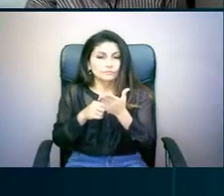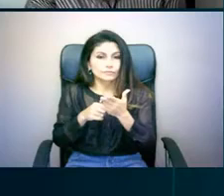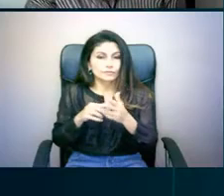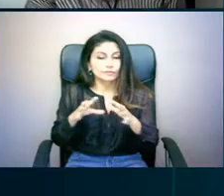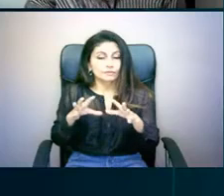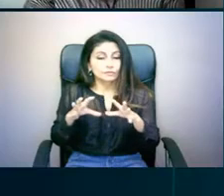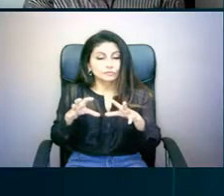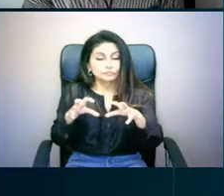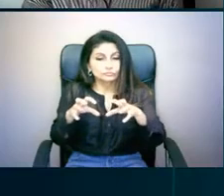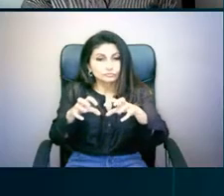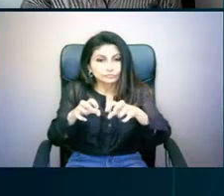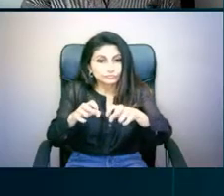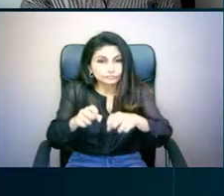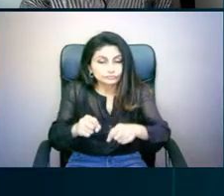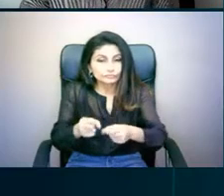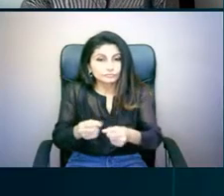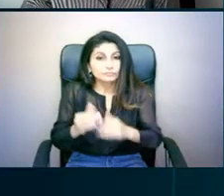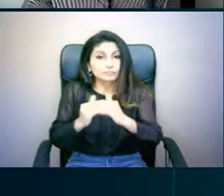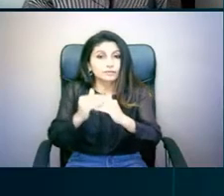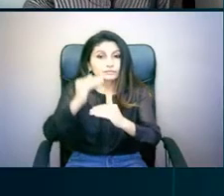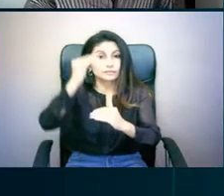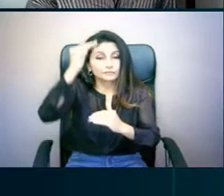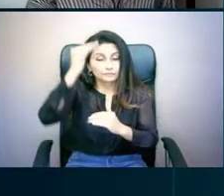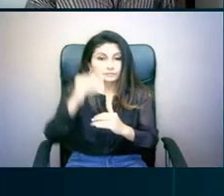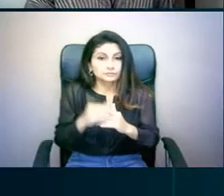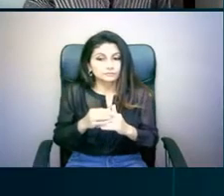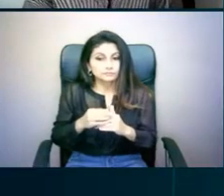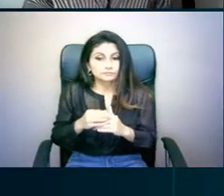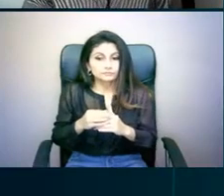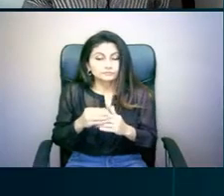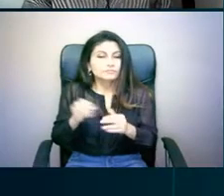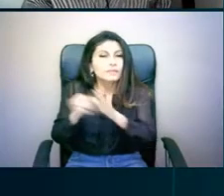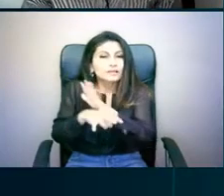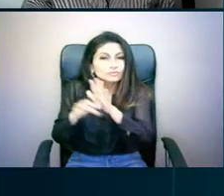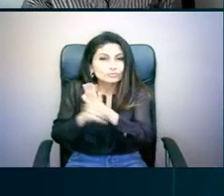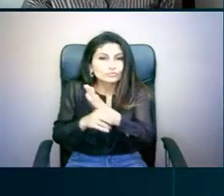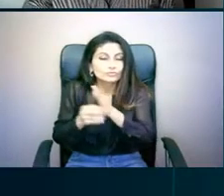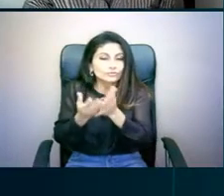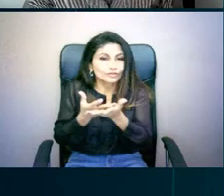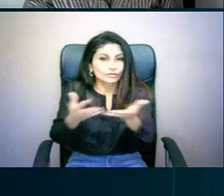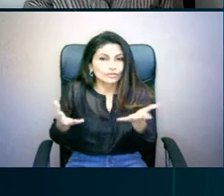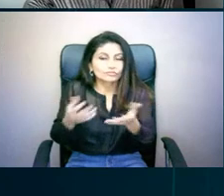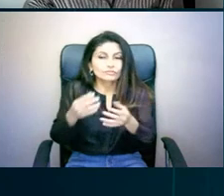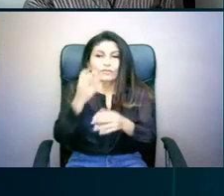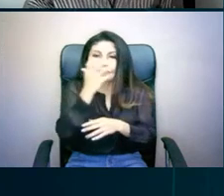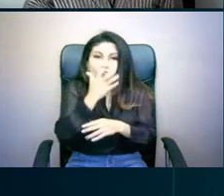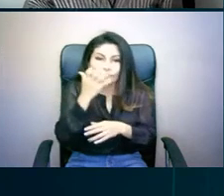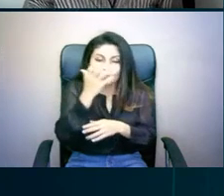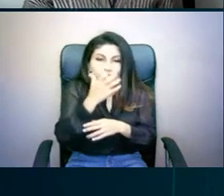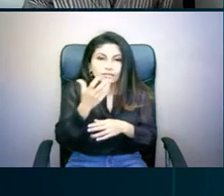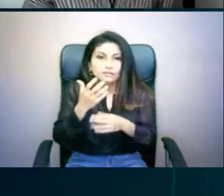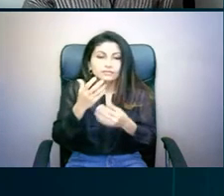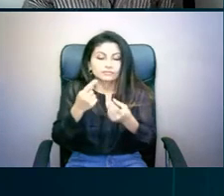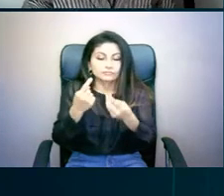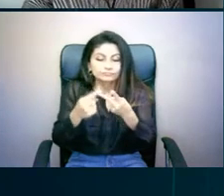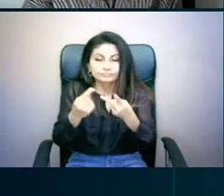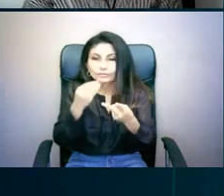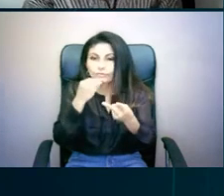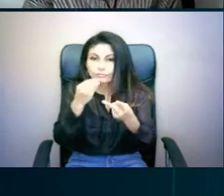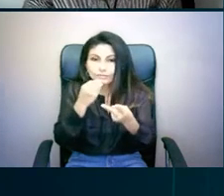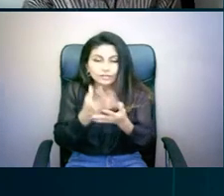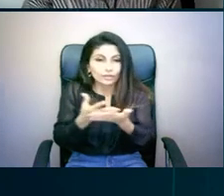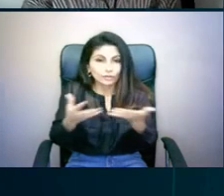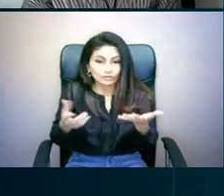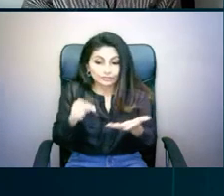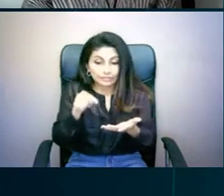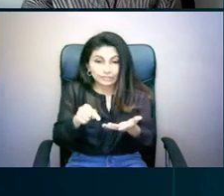biodegradabilidad más alta, se llega abajo al límite de toxicidad del hexano y hay una alta producción de metano, se escoge la